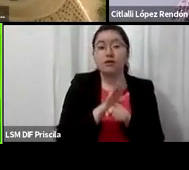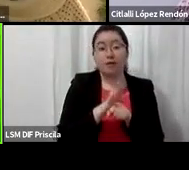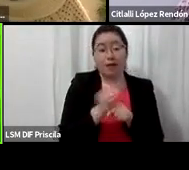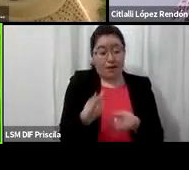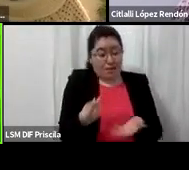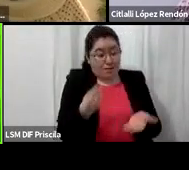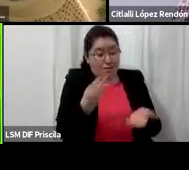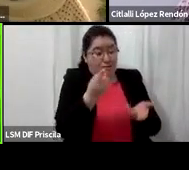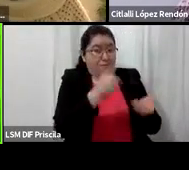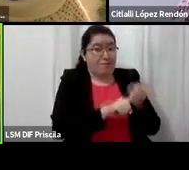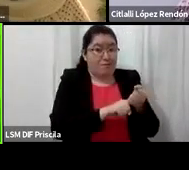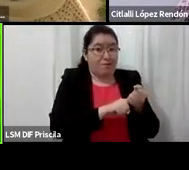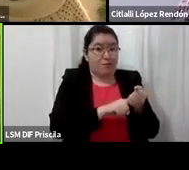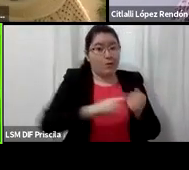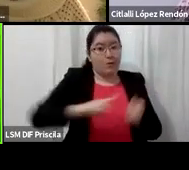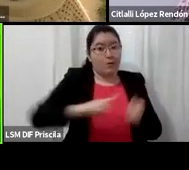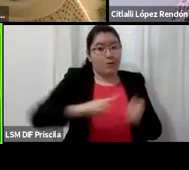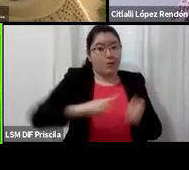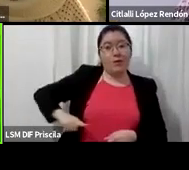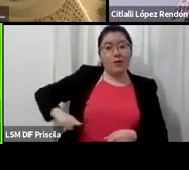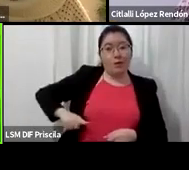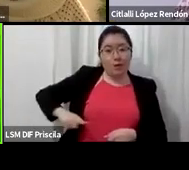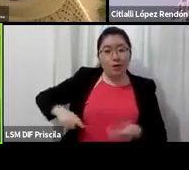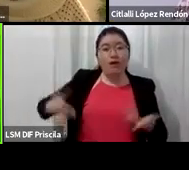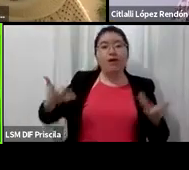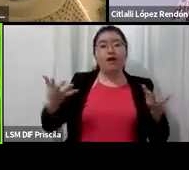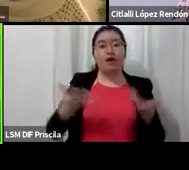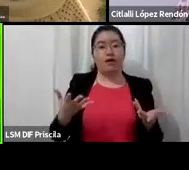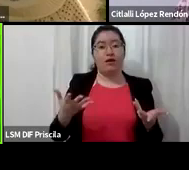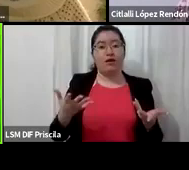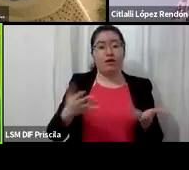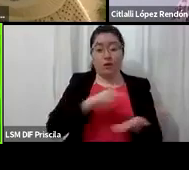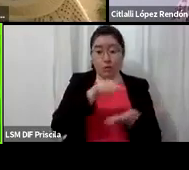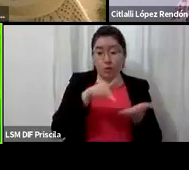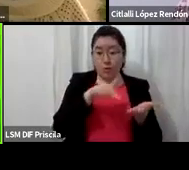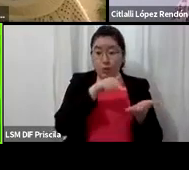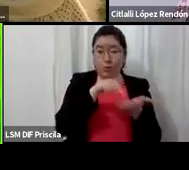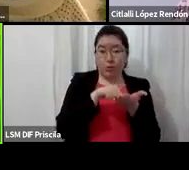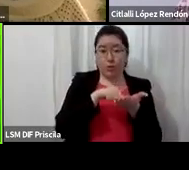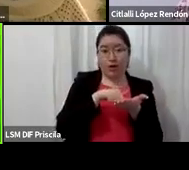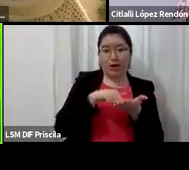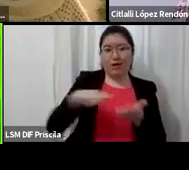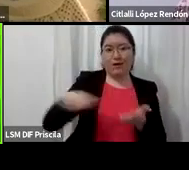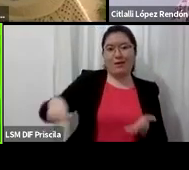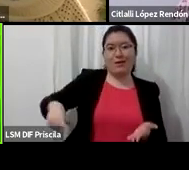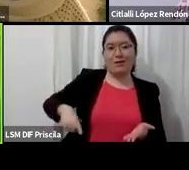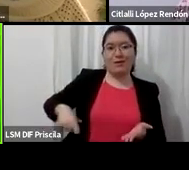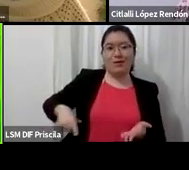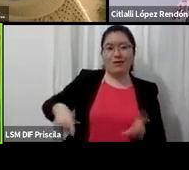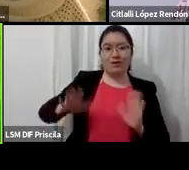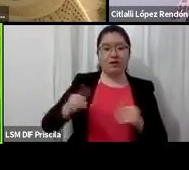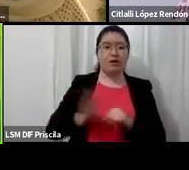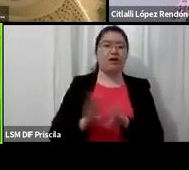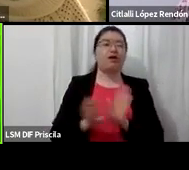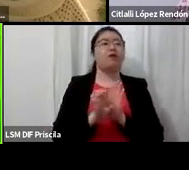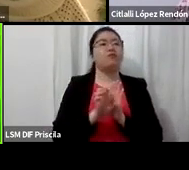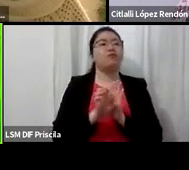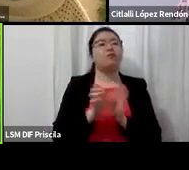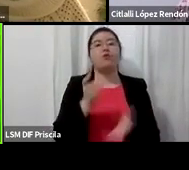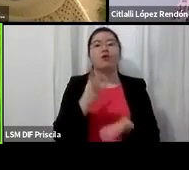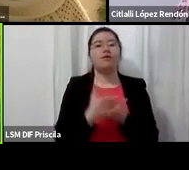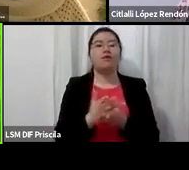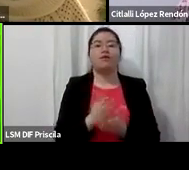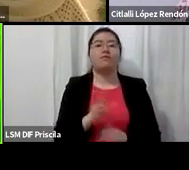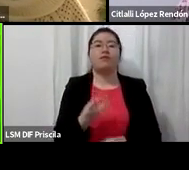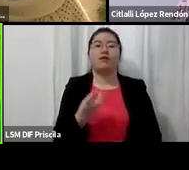dentro del gobierno, que haya un espacio en el gobierno y que no haya 3 pesos para que eso cuando ya se